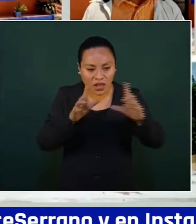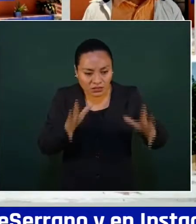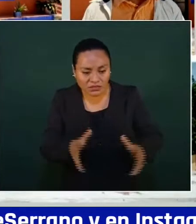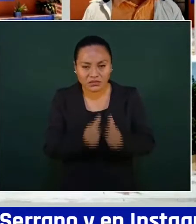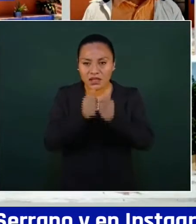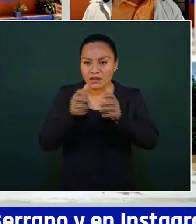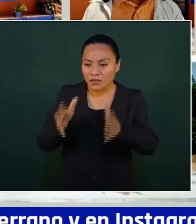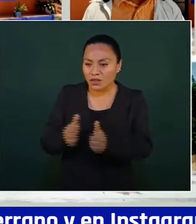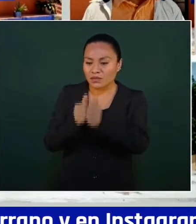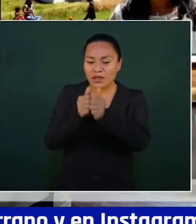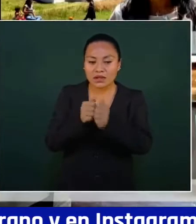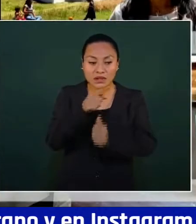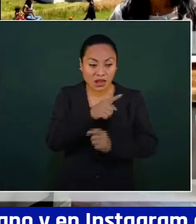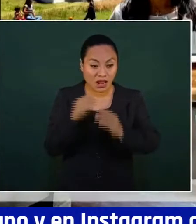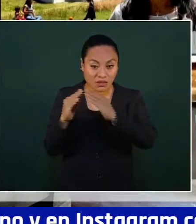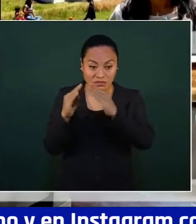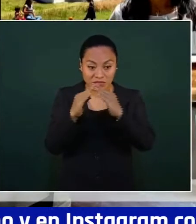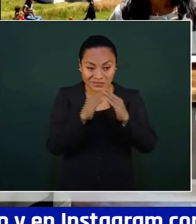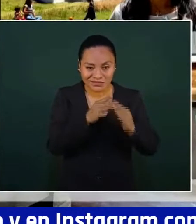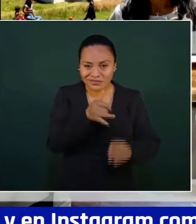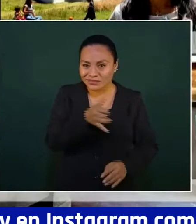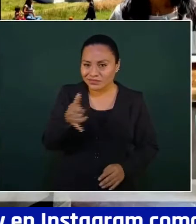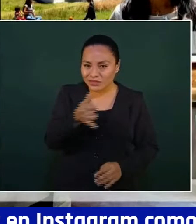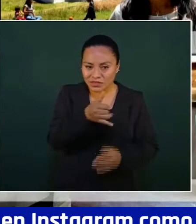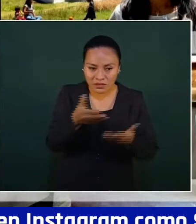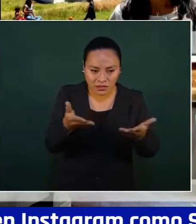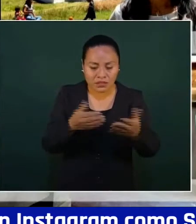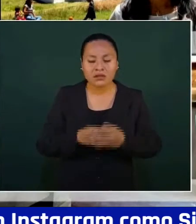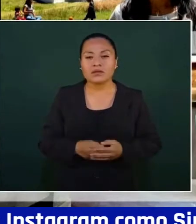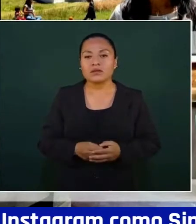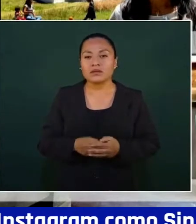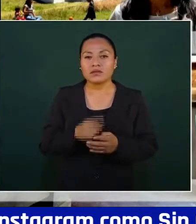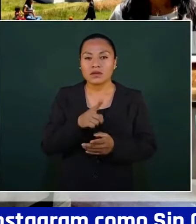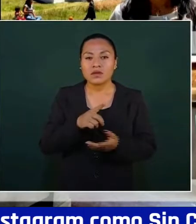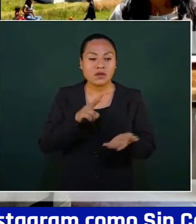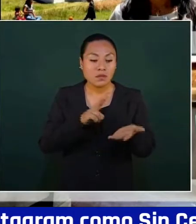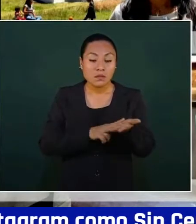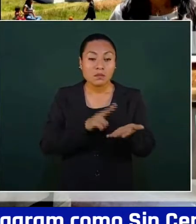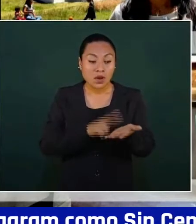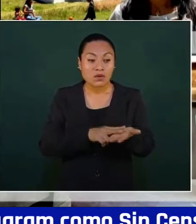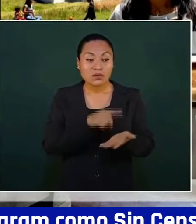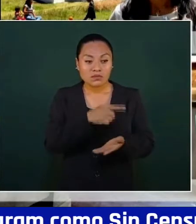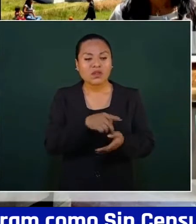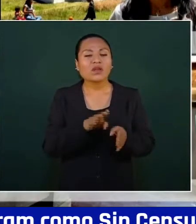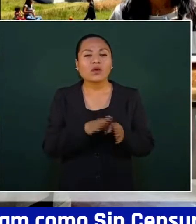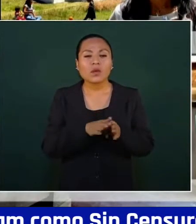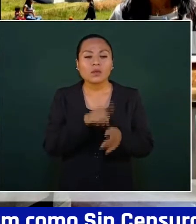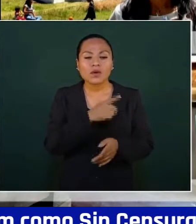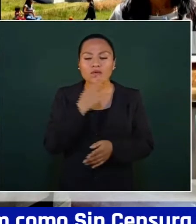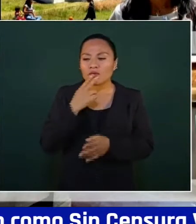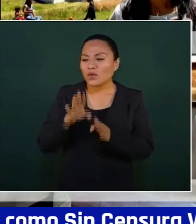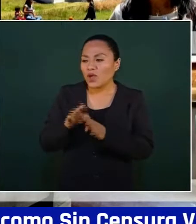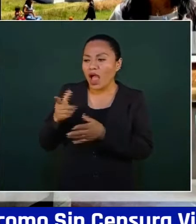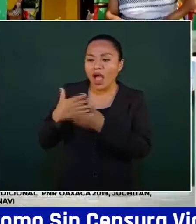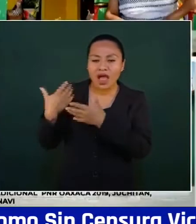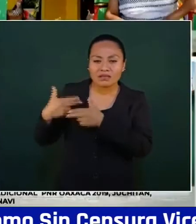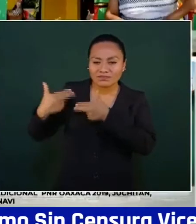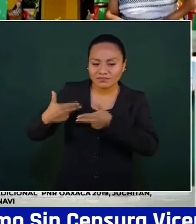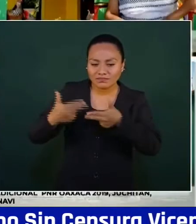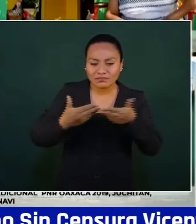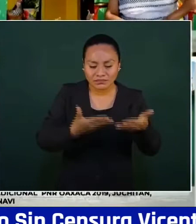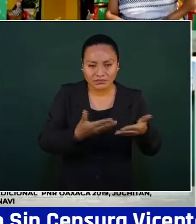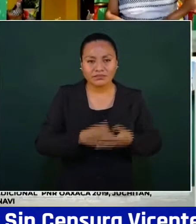la vivienda tradicional, la vivienda con valor patrimonial, como vemos en estos